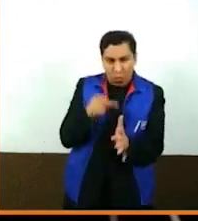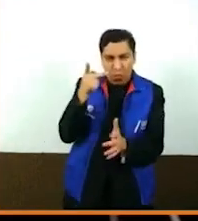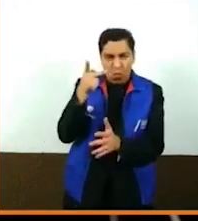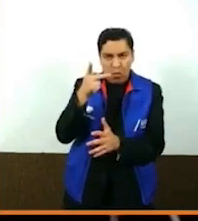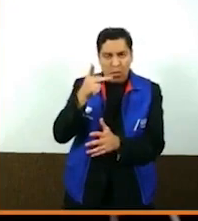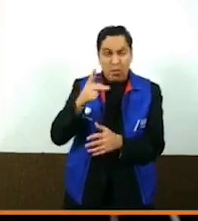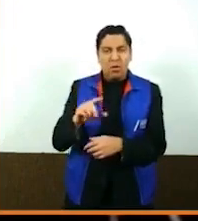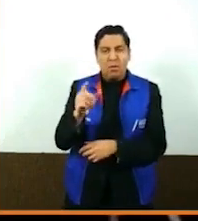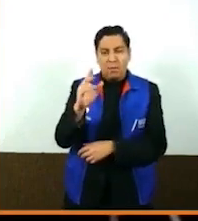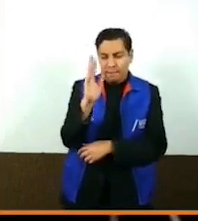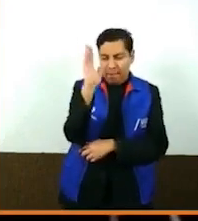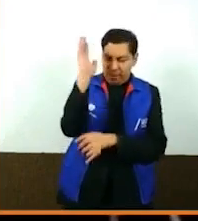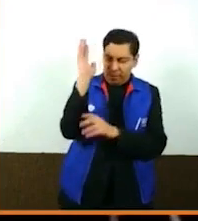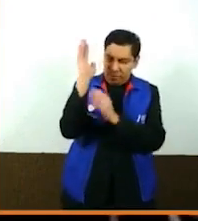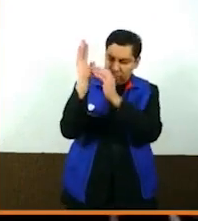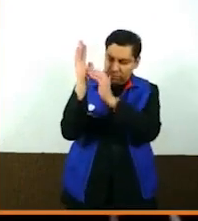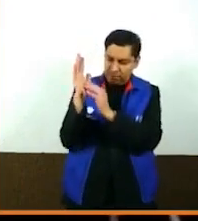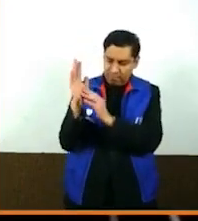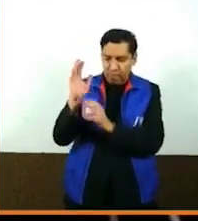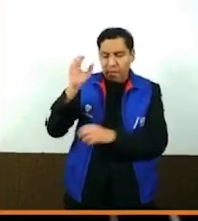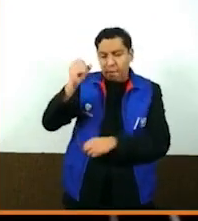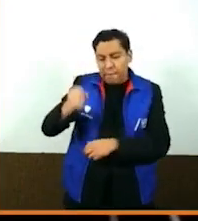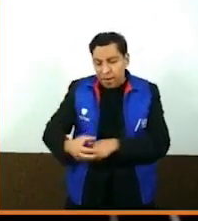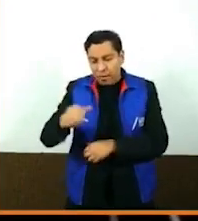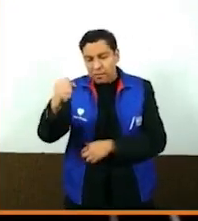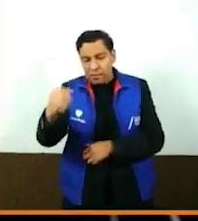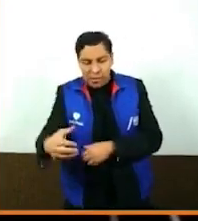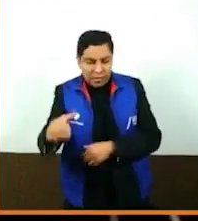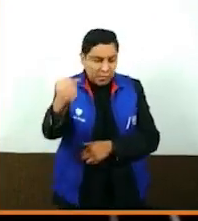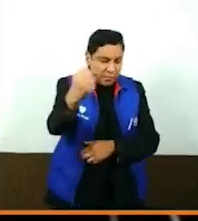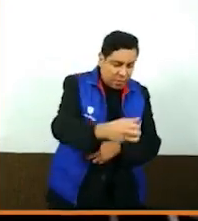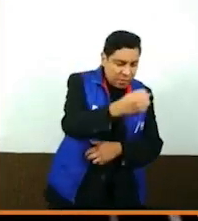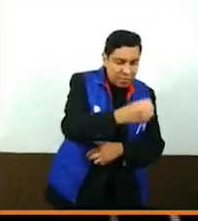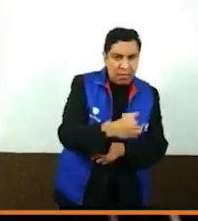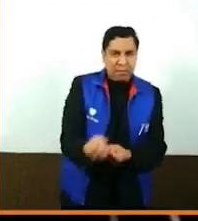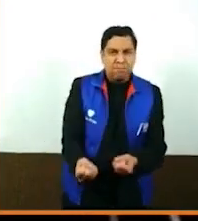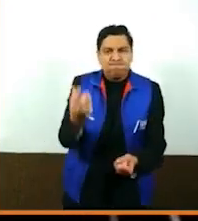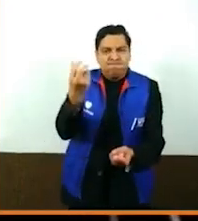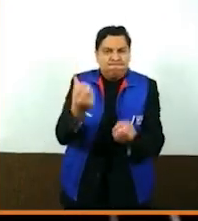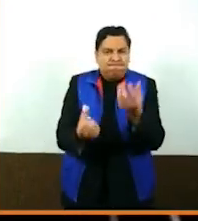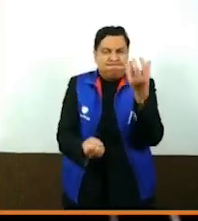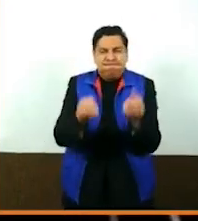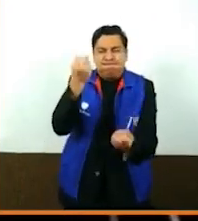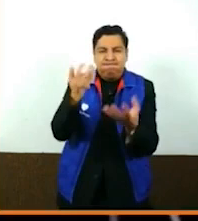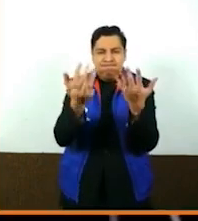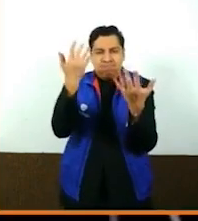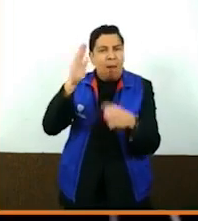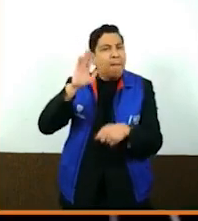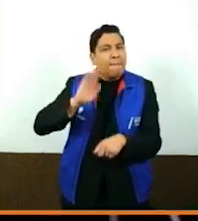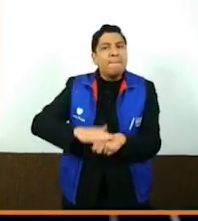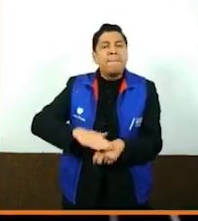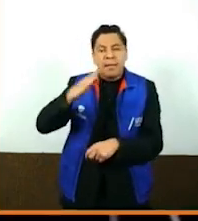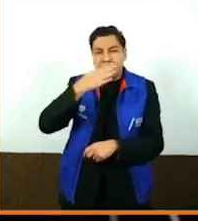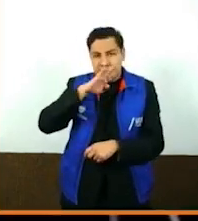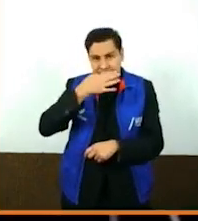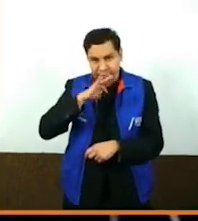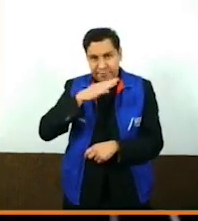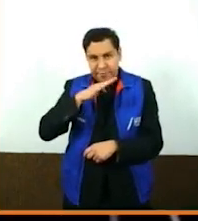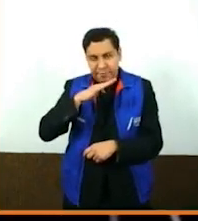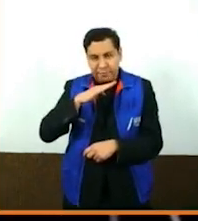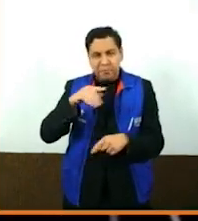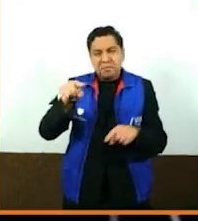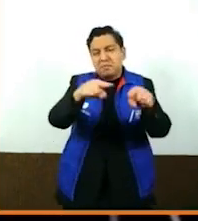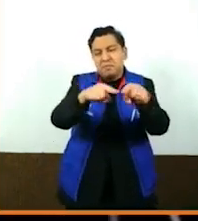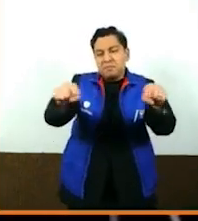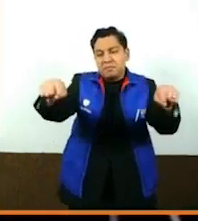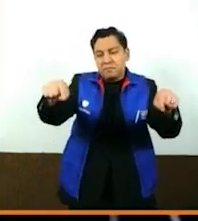como las plantas son más chiquitas, podemos sembrar más. ¿Qué significa? Mayor productividad en menos tierra. Eso